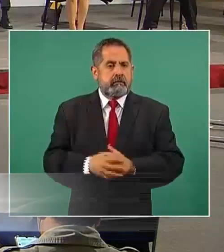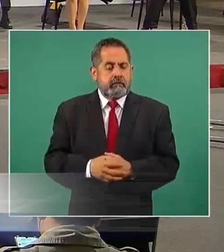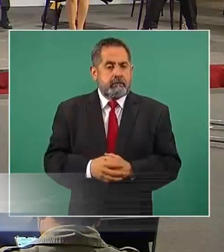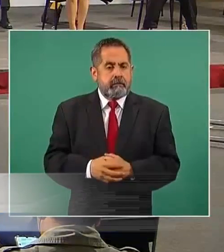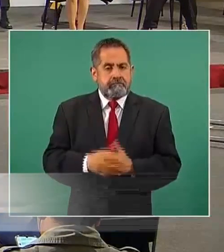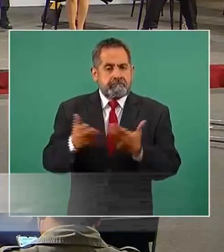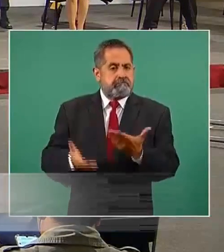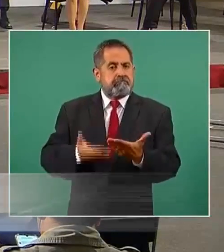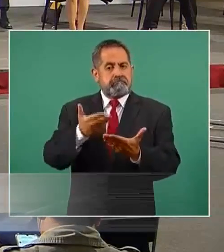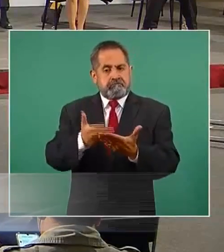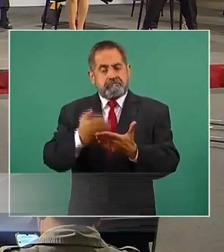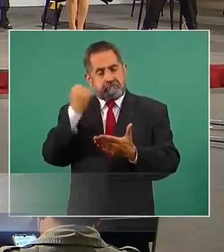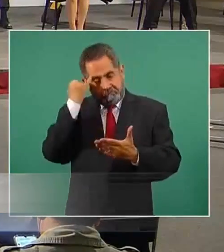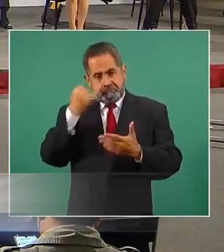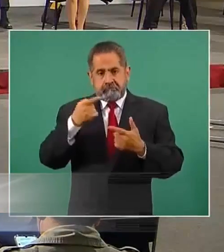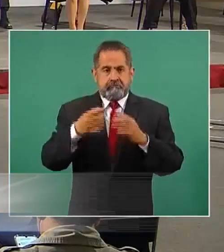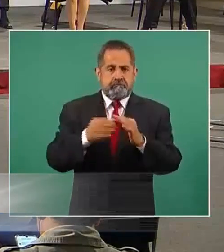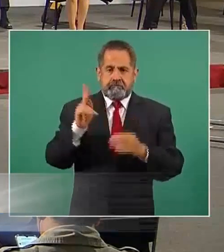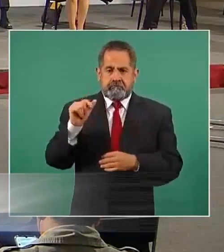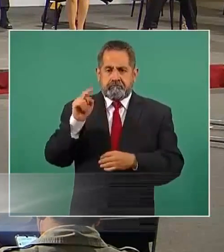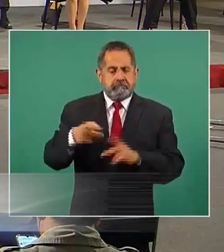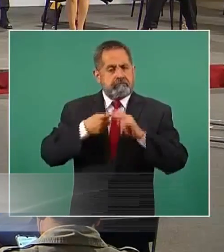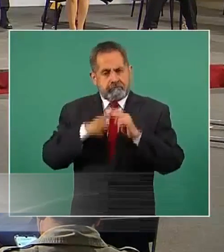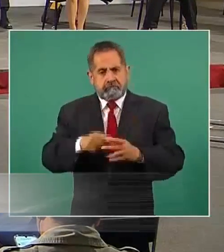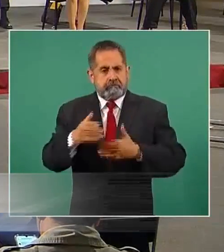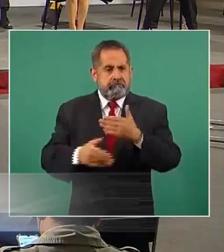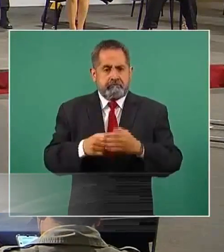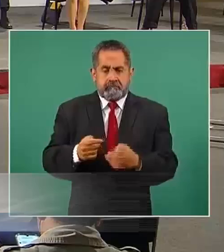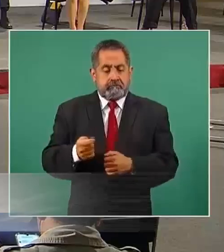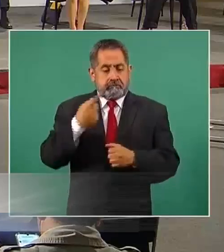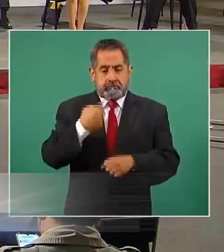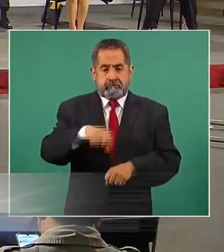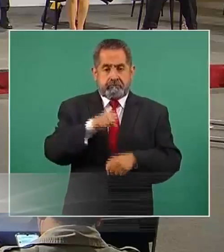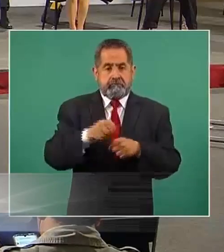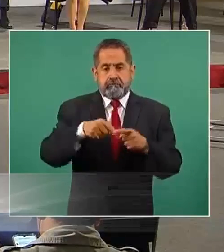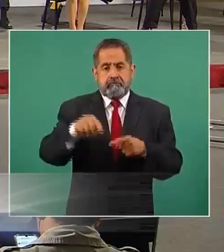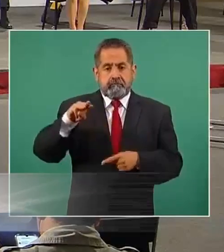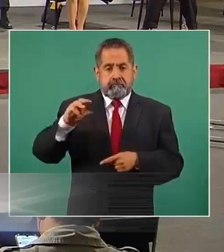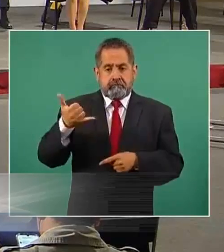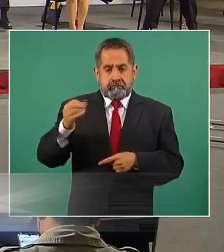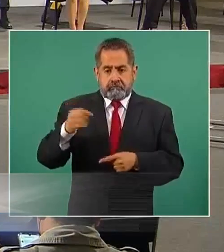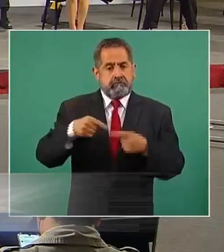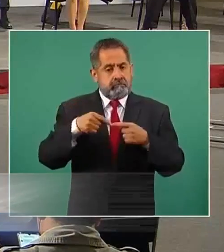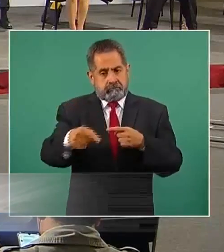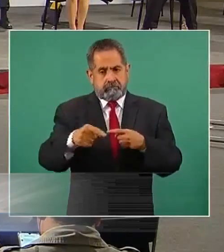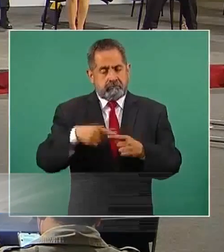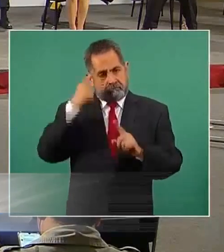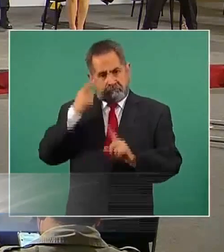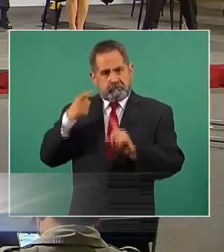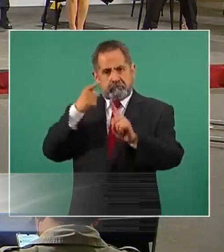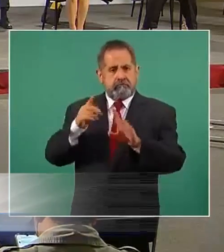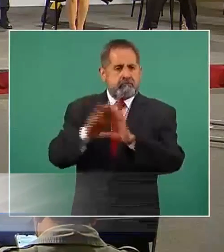La propuesta y el plan es iniciar en la primera semana de mayo, y la meta de vacunación que